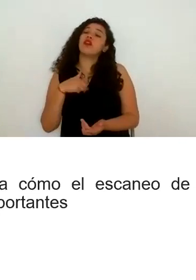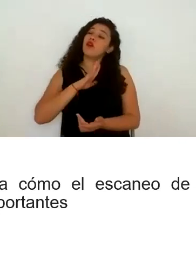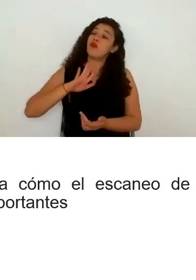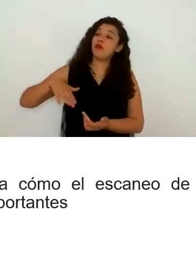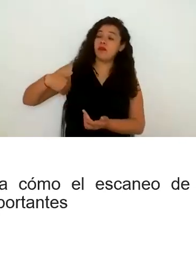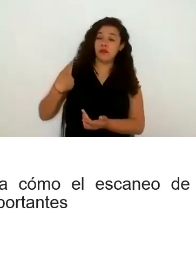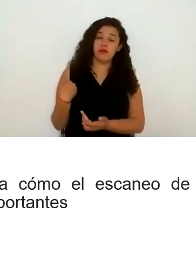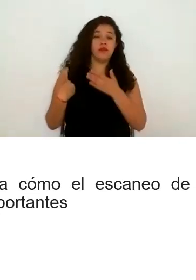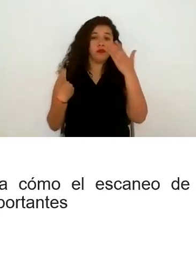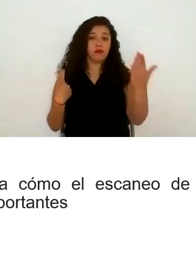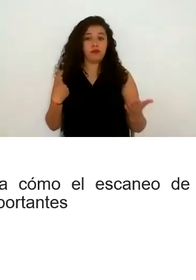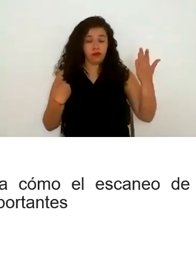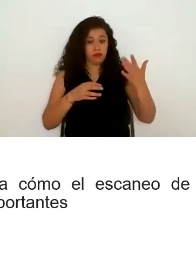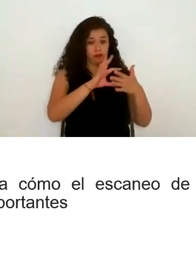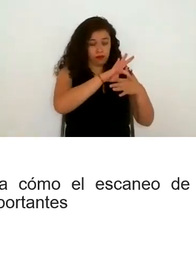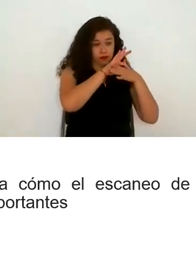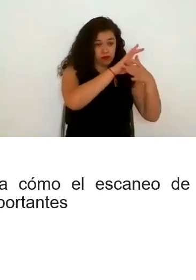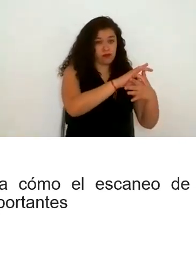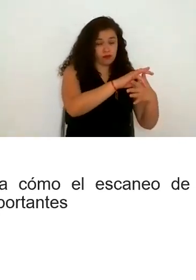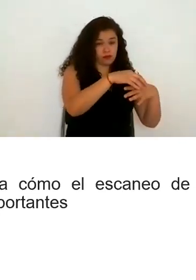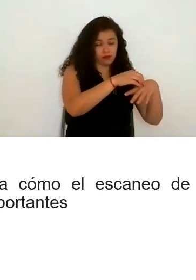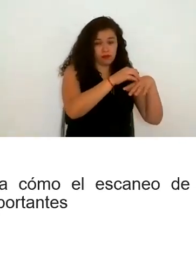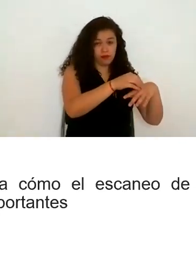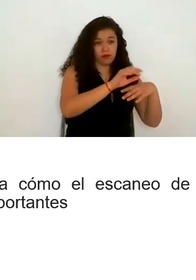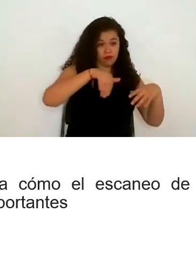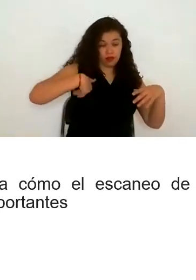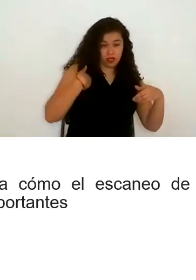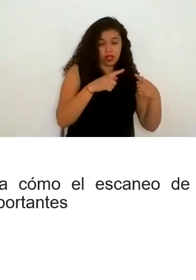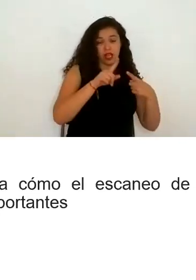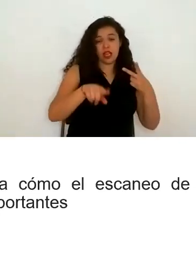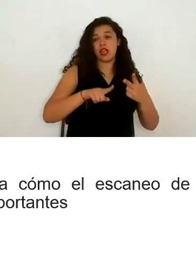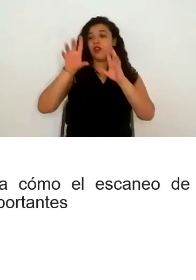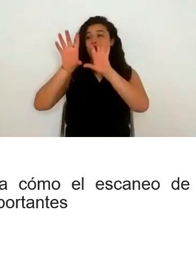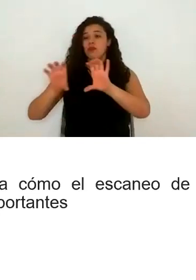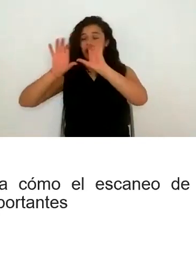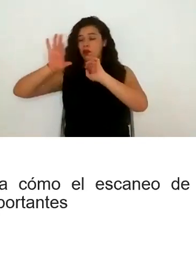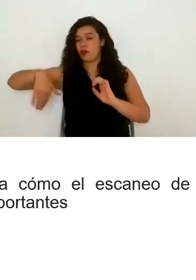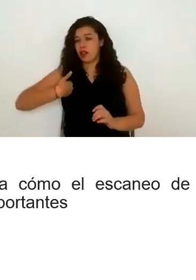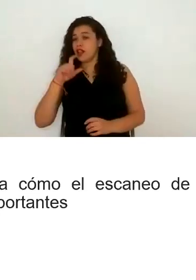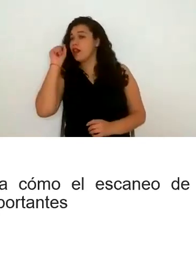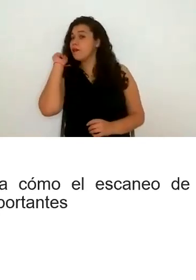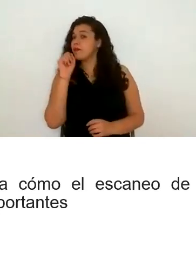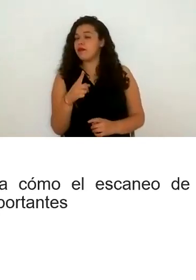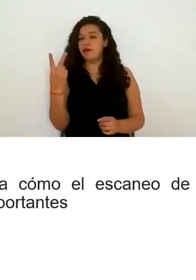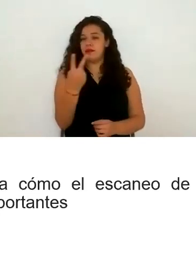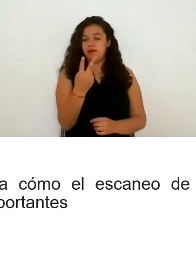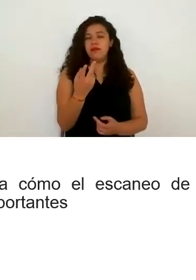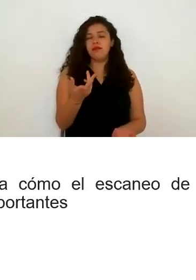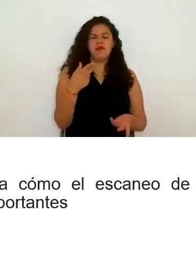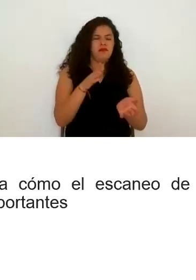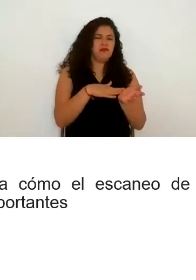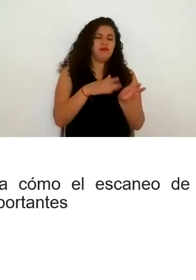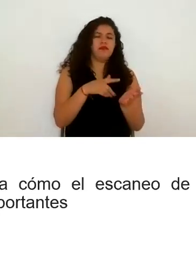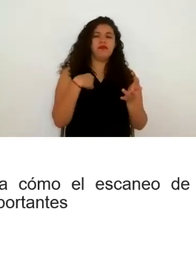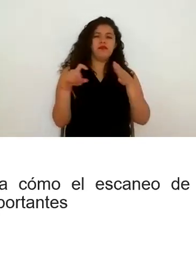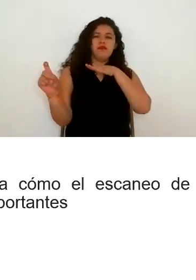tanto esa acta constitutiva en físico como en electrónico. Pero si se trata de un documento que